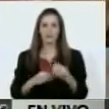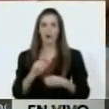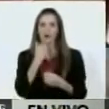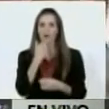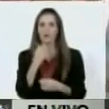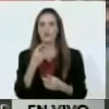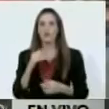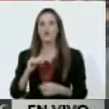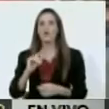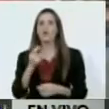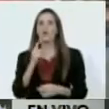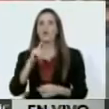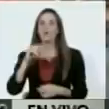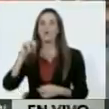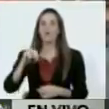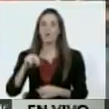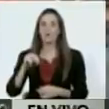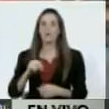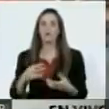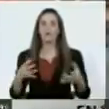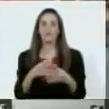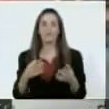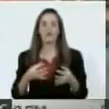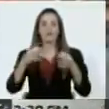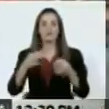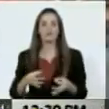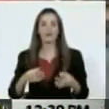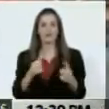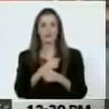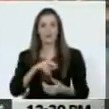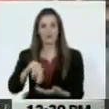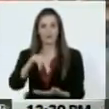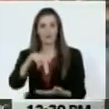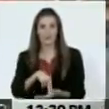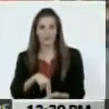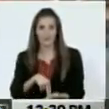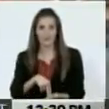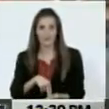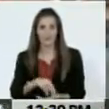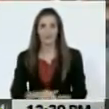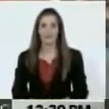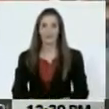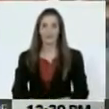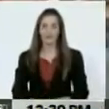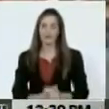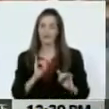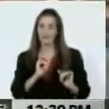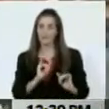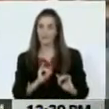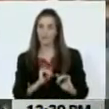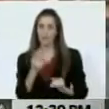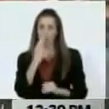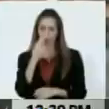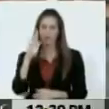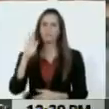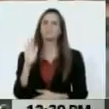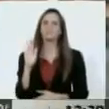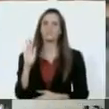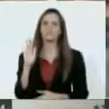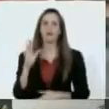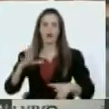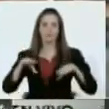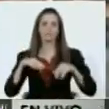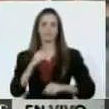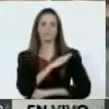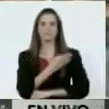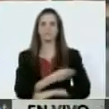llama GLON, Gran Logia de Oficiales Nacionalistas. Y ellos se juraron asumir el